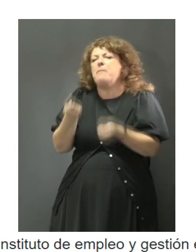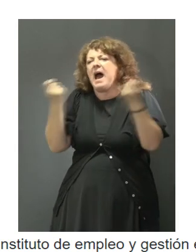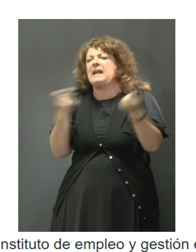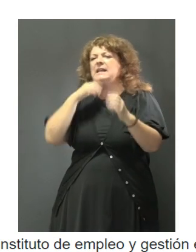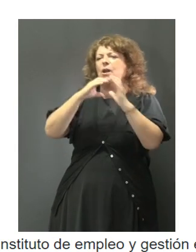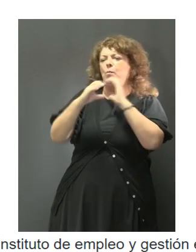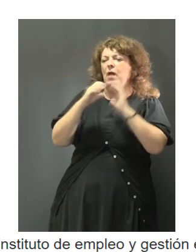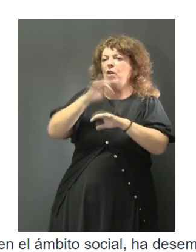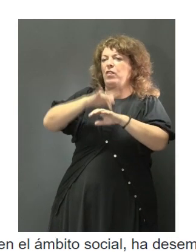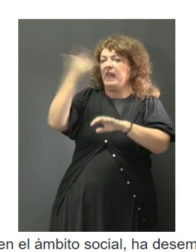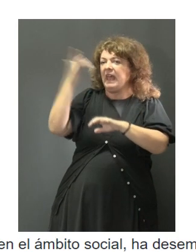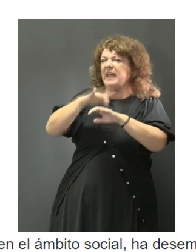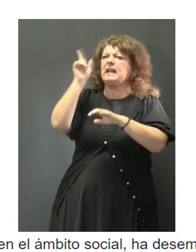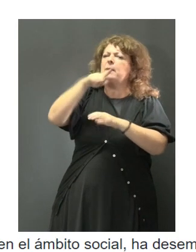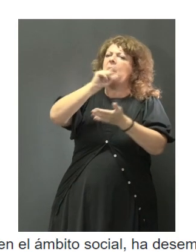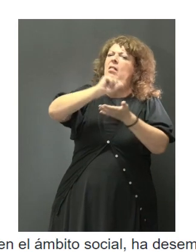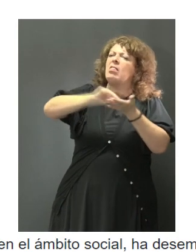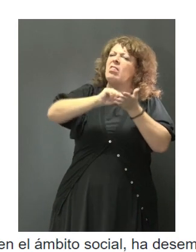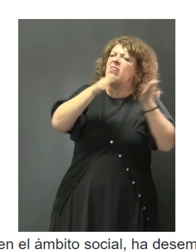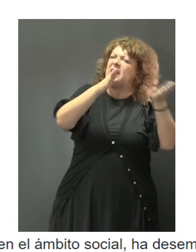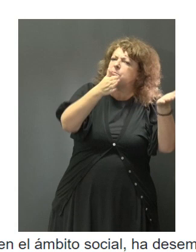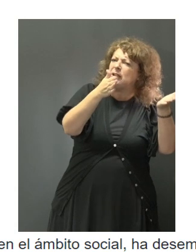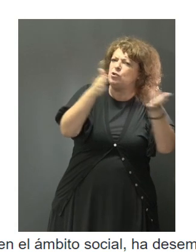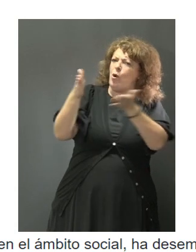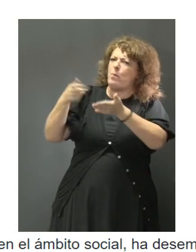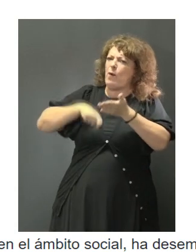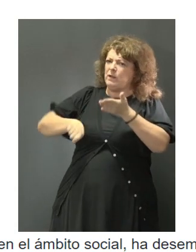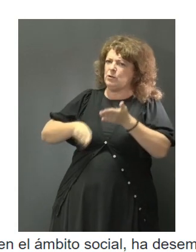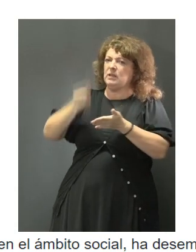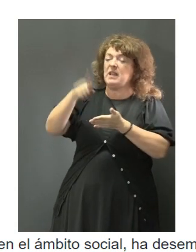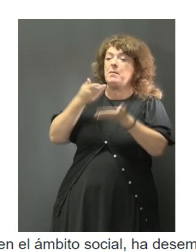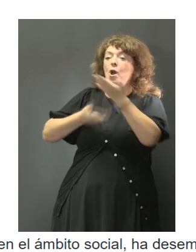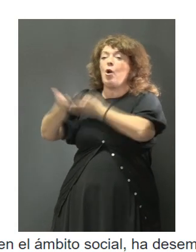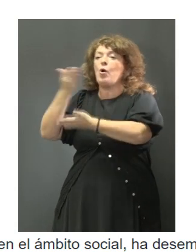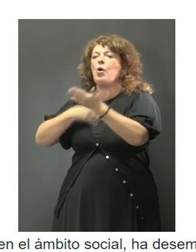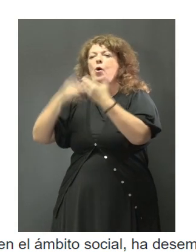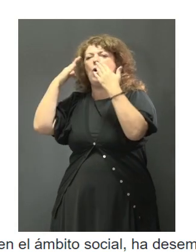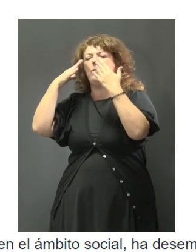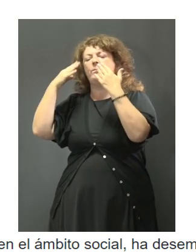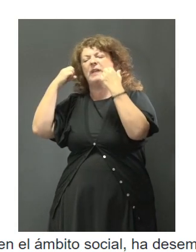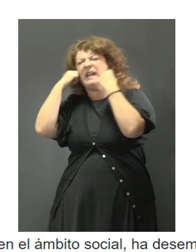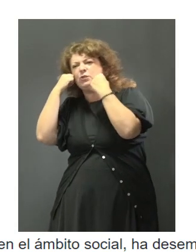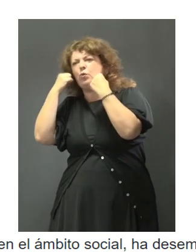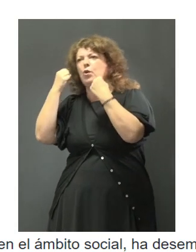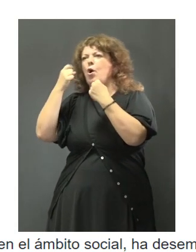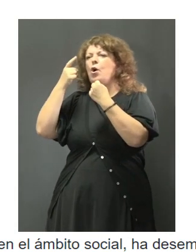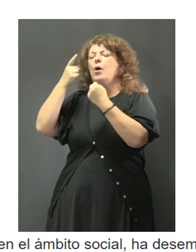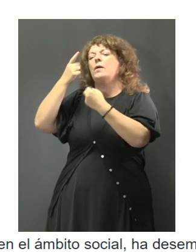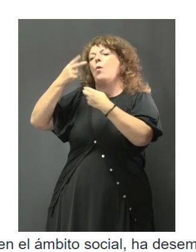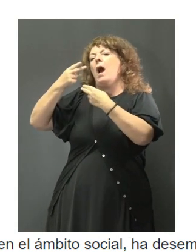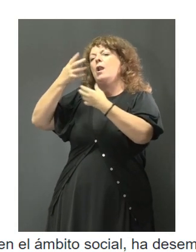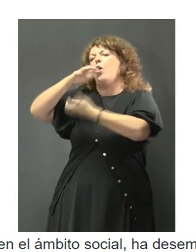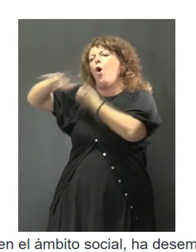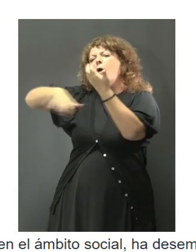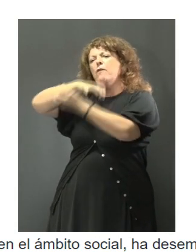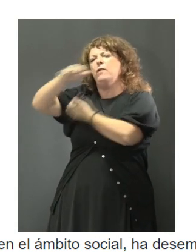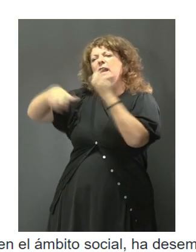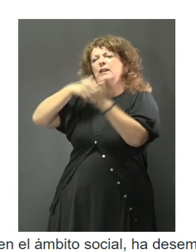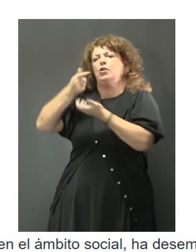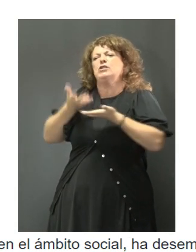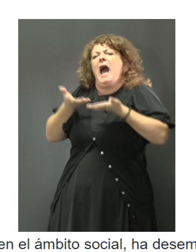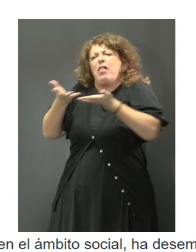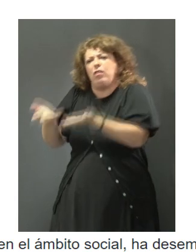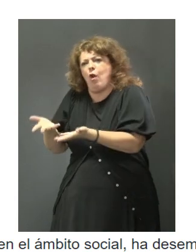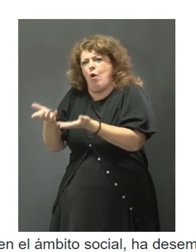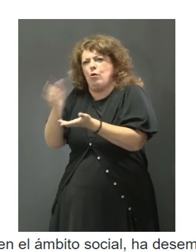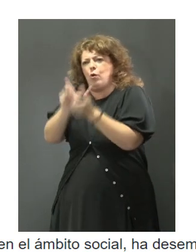digital a despachos profesionales, ha colaborado con el Instituto de Estudios sobre Conflictos y Acción Humanitaria y ha sido